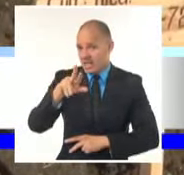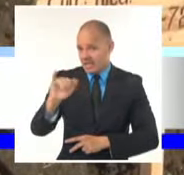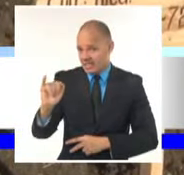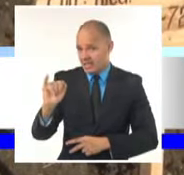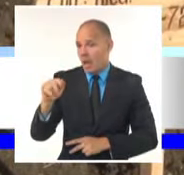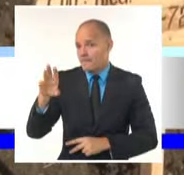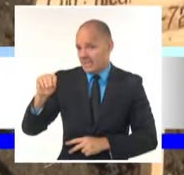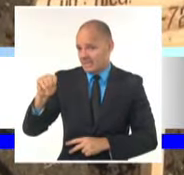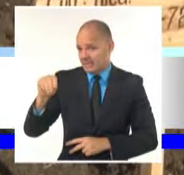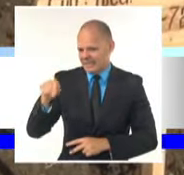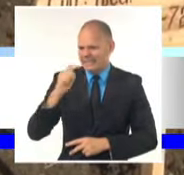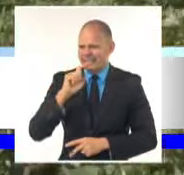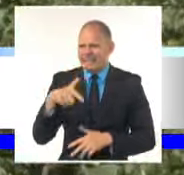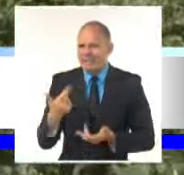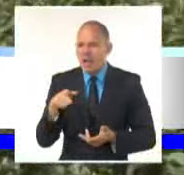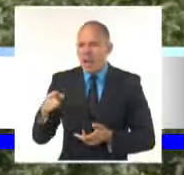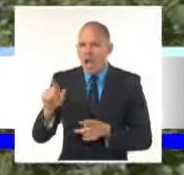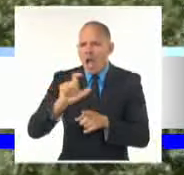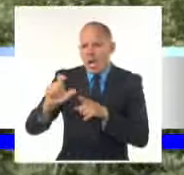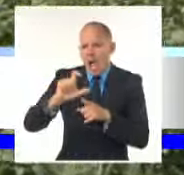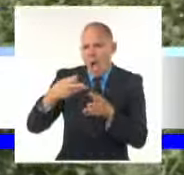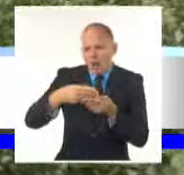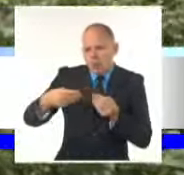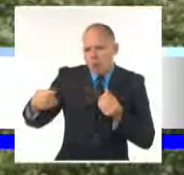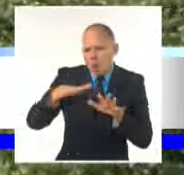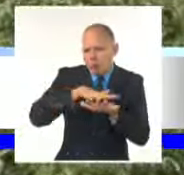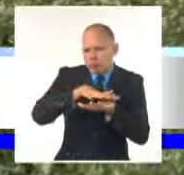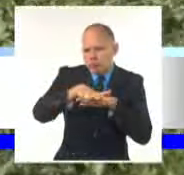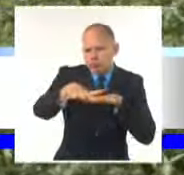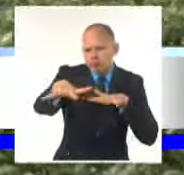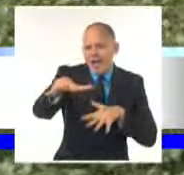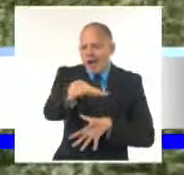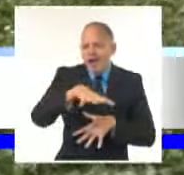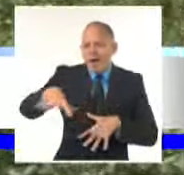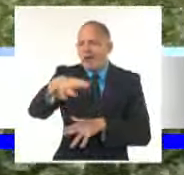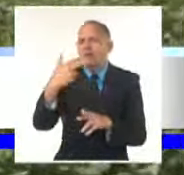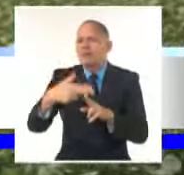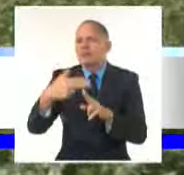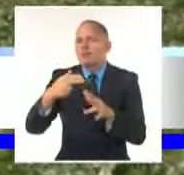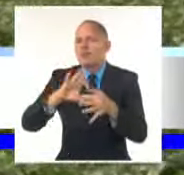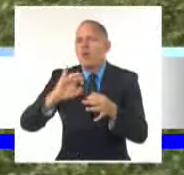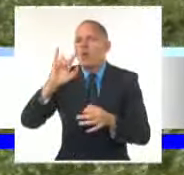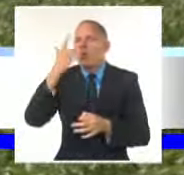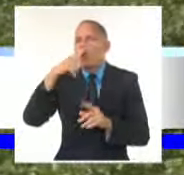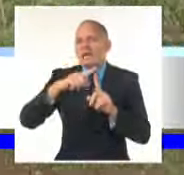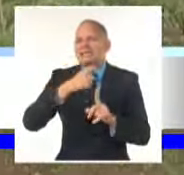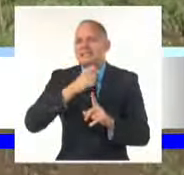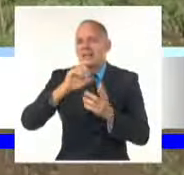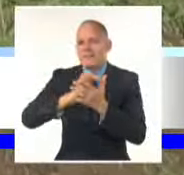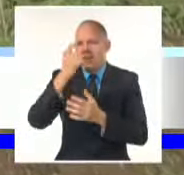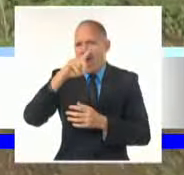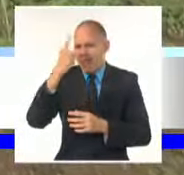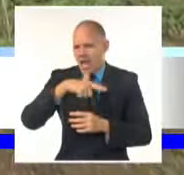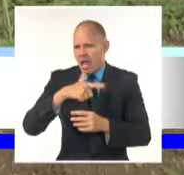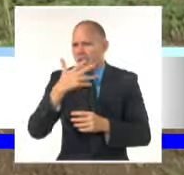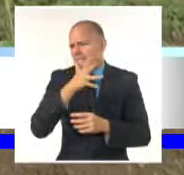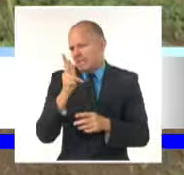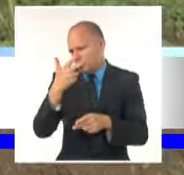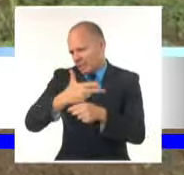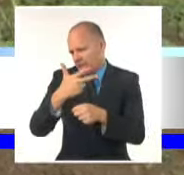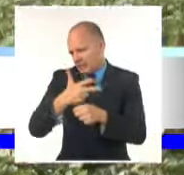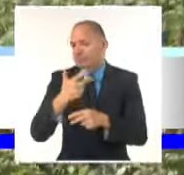los últimos tiempos, la empresa agropecuaria Guatemala ha desarrollado un polo productivo que en 242 hectáreas y con la utilización